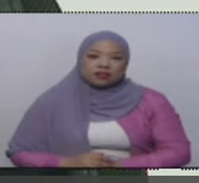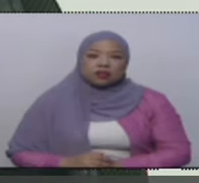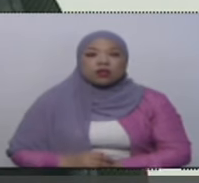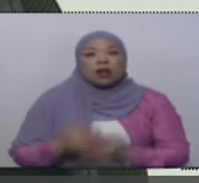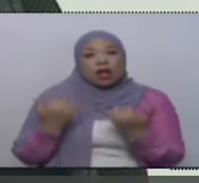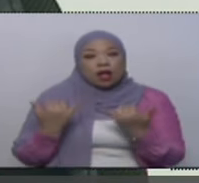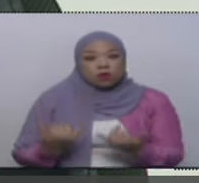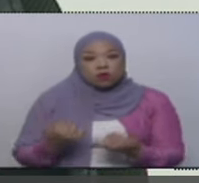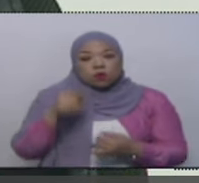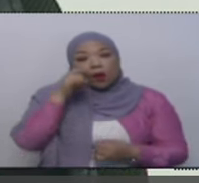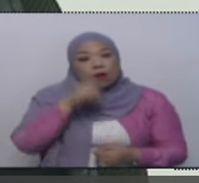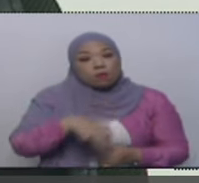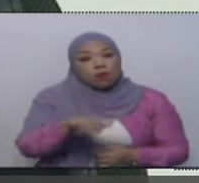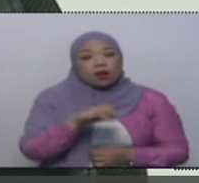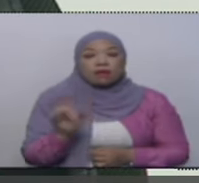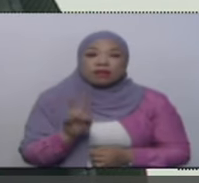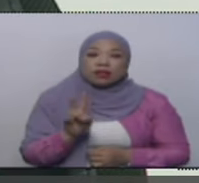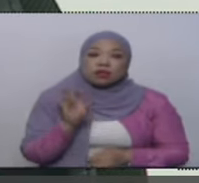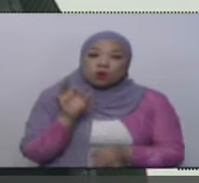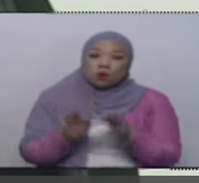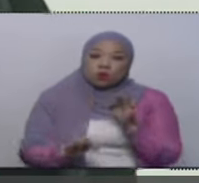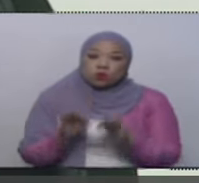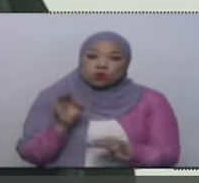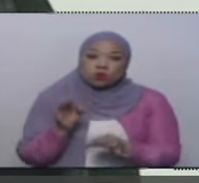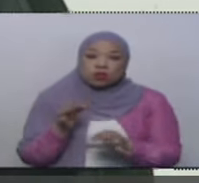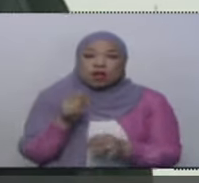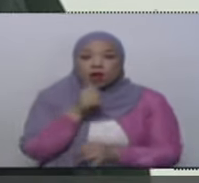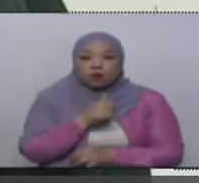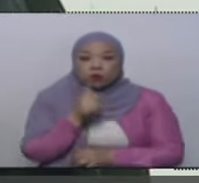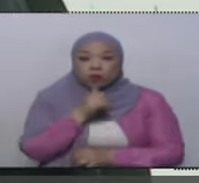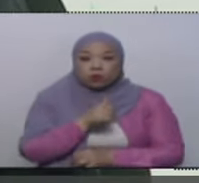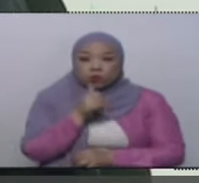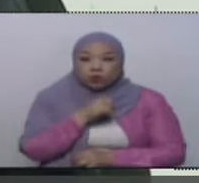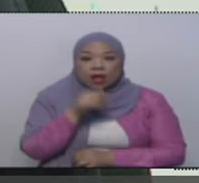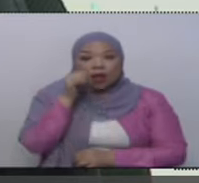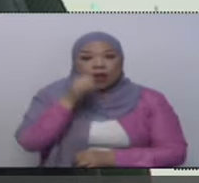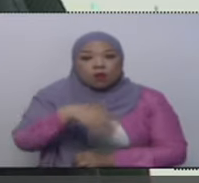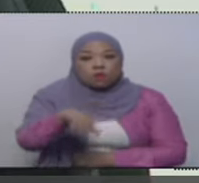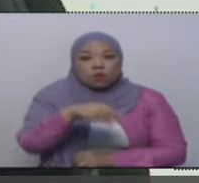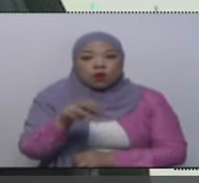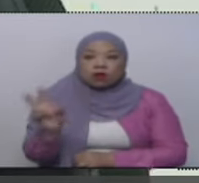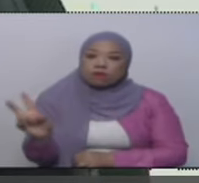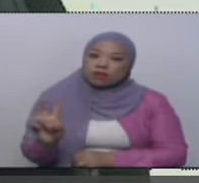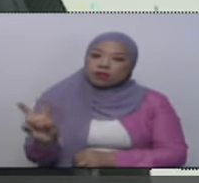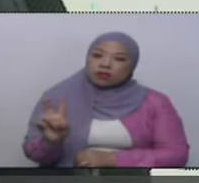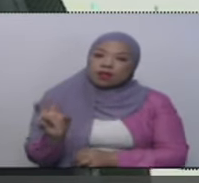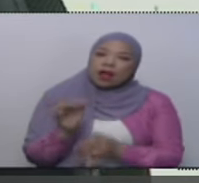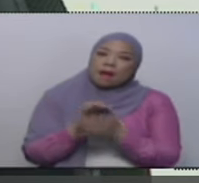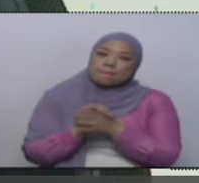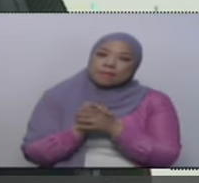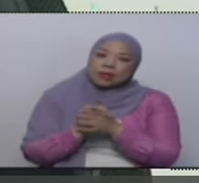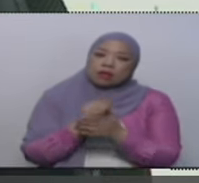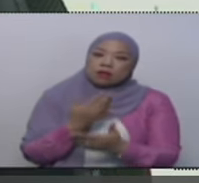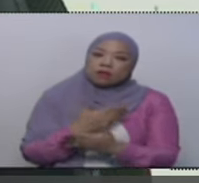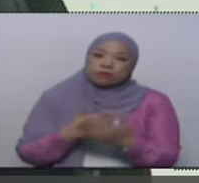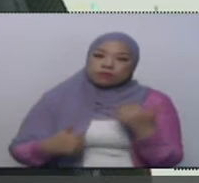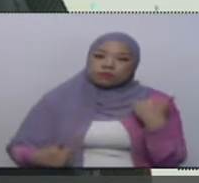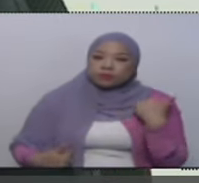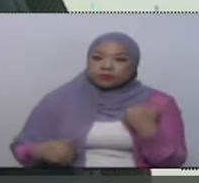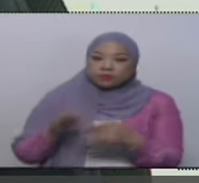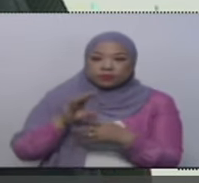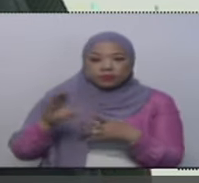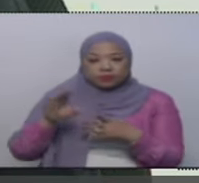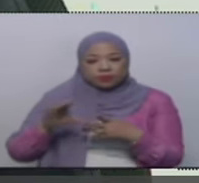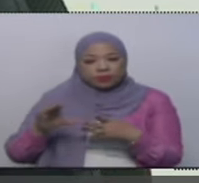hablando del pueblo venezolano, justamente la resistencia que ha tenido el pueblo venezolano, pero también la solidaridad, presidente, que caracteriza a